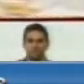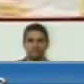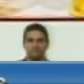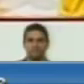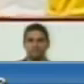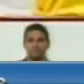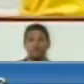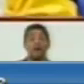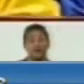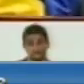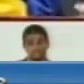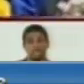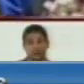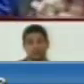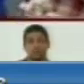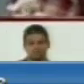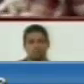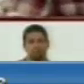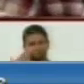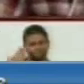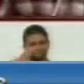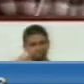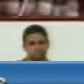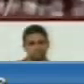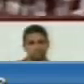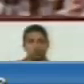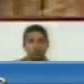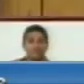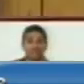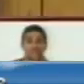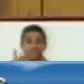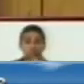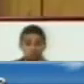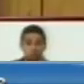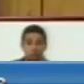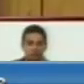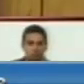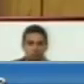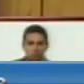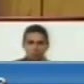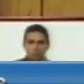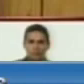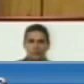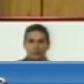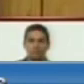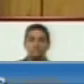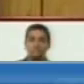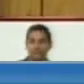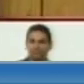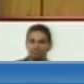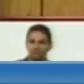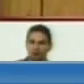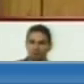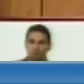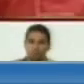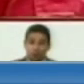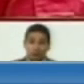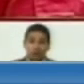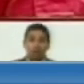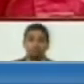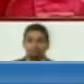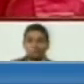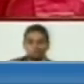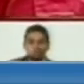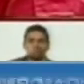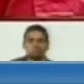fortalecer el sistema económico en Venezuela. Y un número clave negativo, el 20%